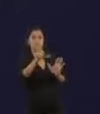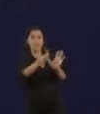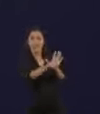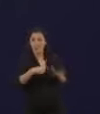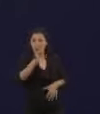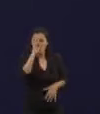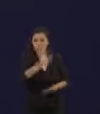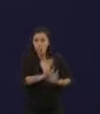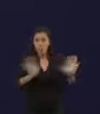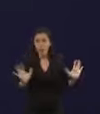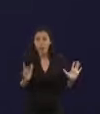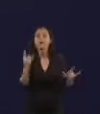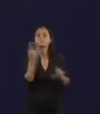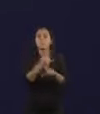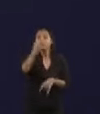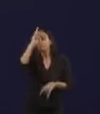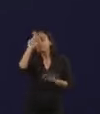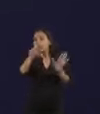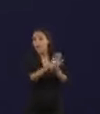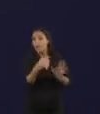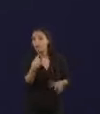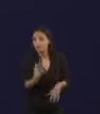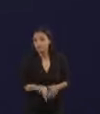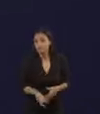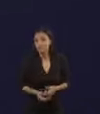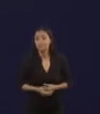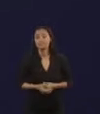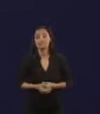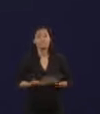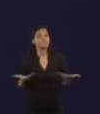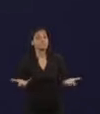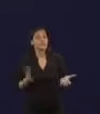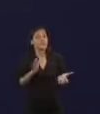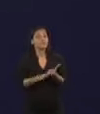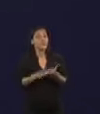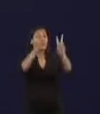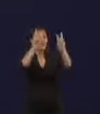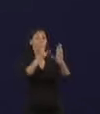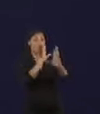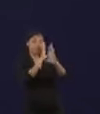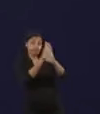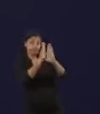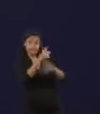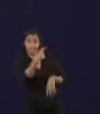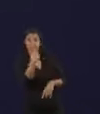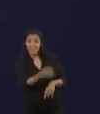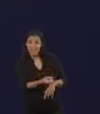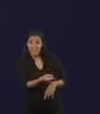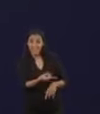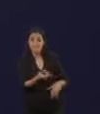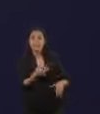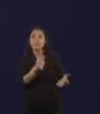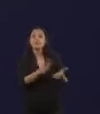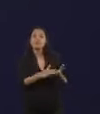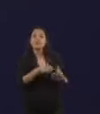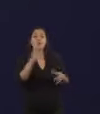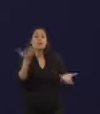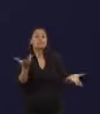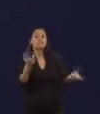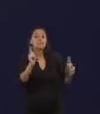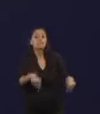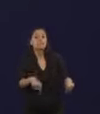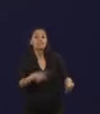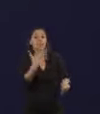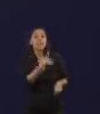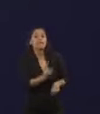fuera siempre dentro de la ley y en relación al espionaje no sé a qué te referís